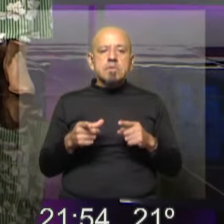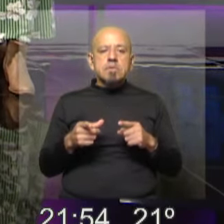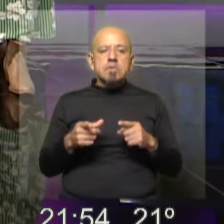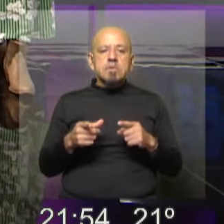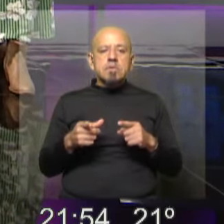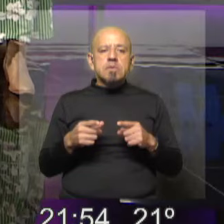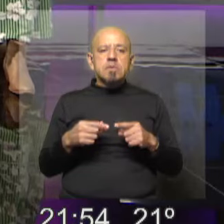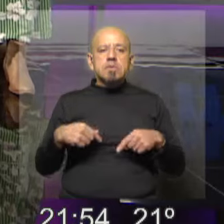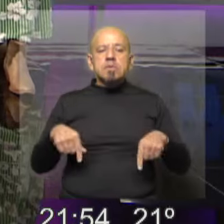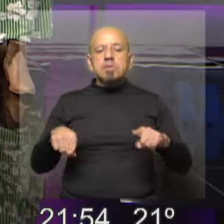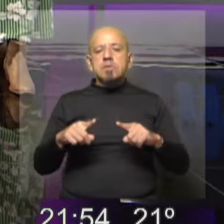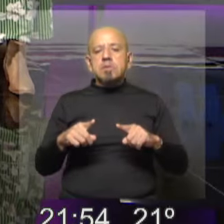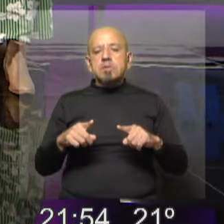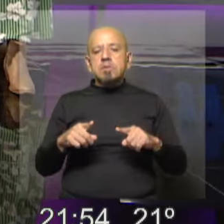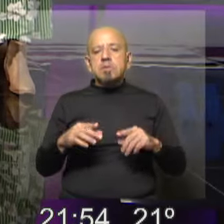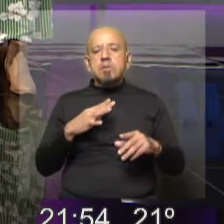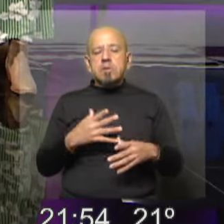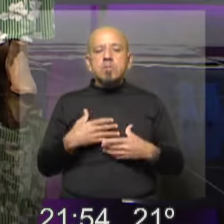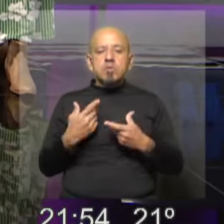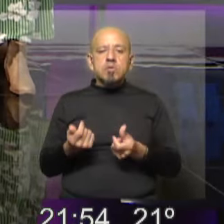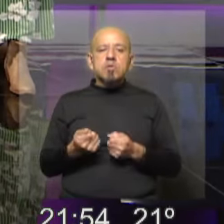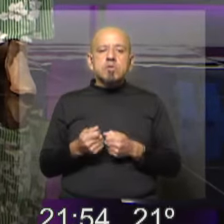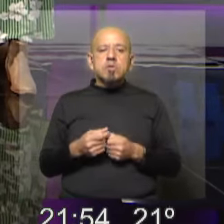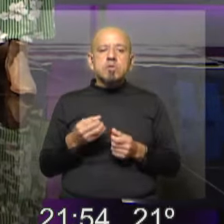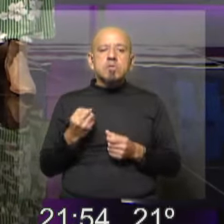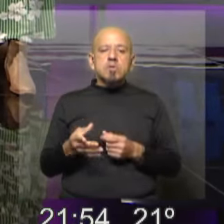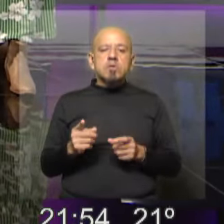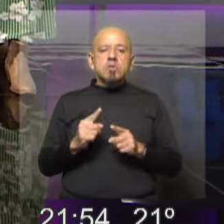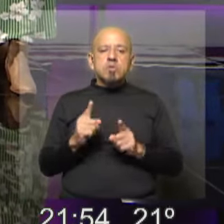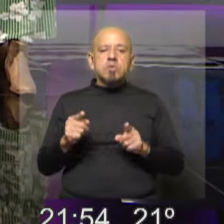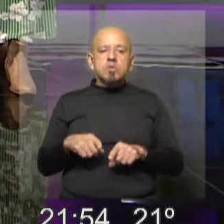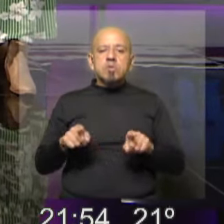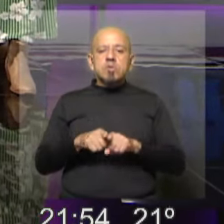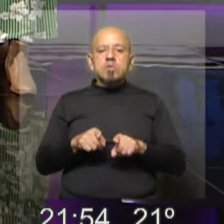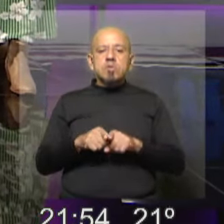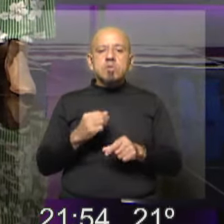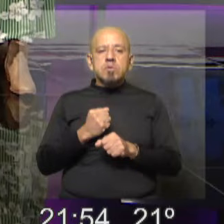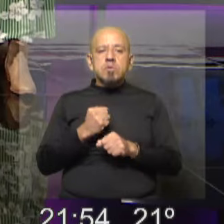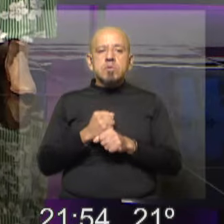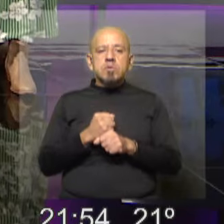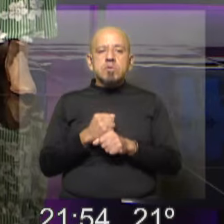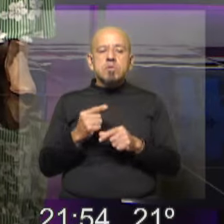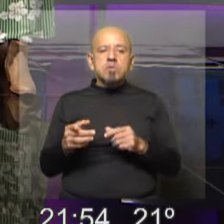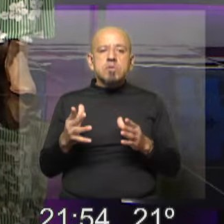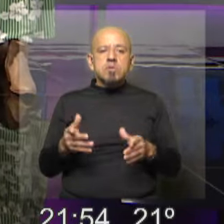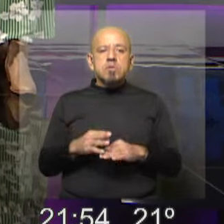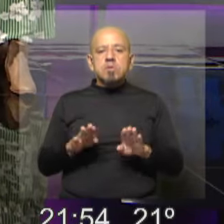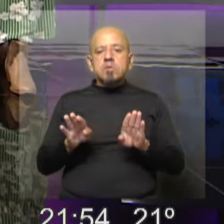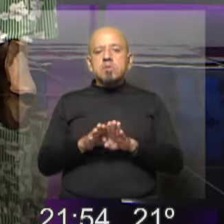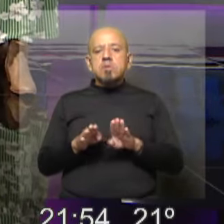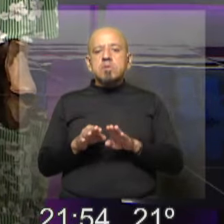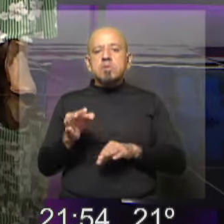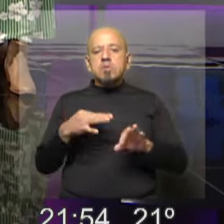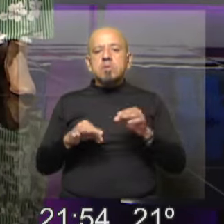aplaudir y de apoyar, amor, porque obvio. Realmente no es lo mismo trabajar, viste, en lugares más, yo qué sé, cerrados, un teatro, no sé qué,